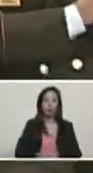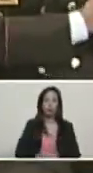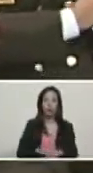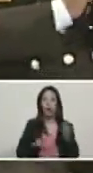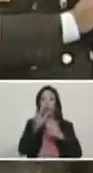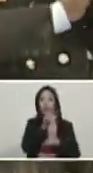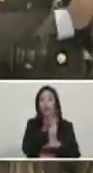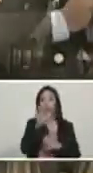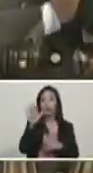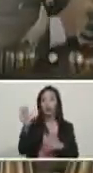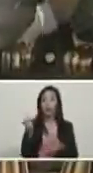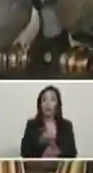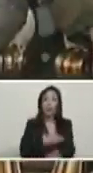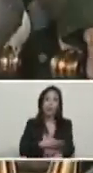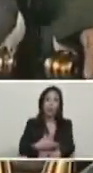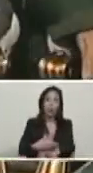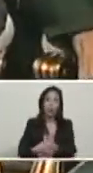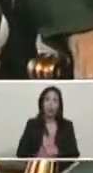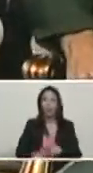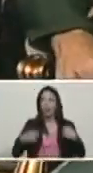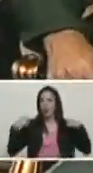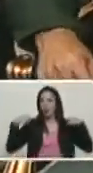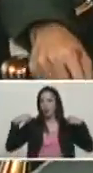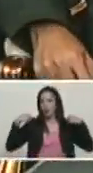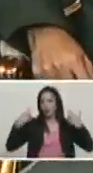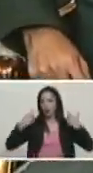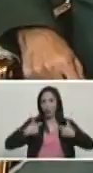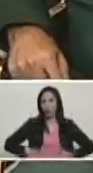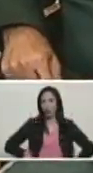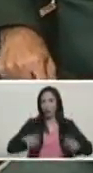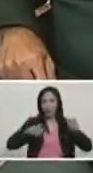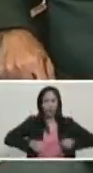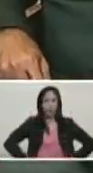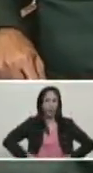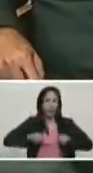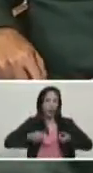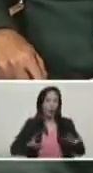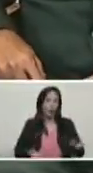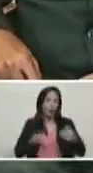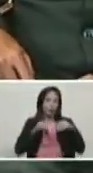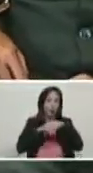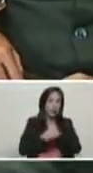35 millones de piezas de calzado, de ropa,